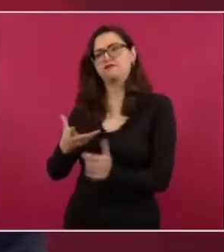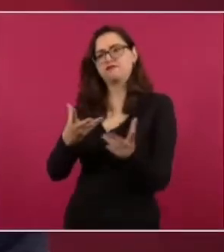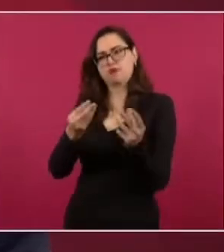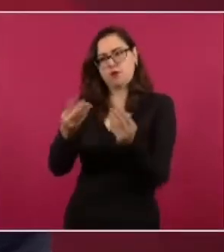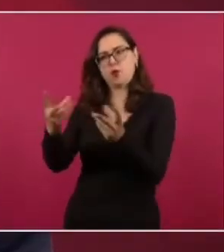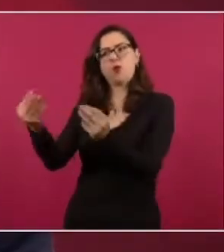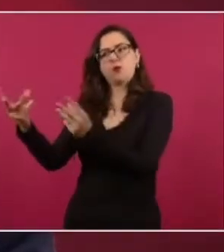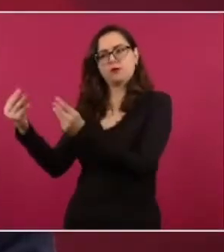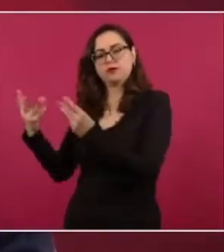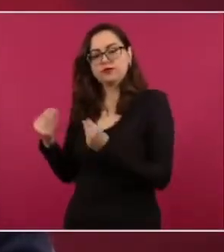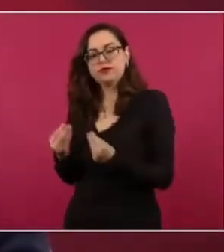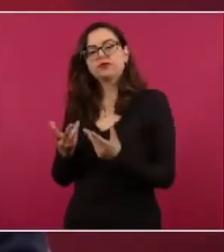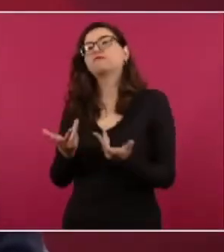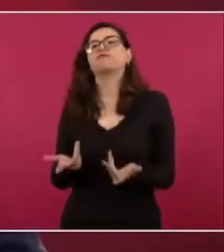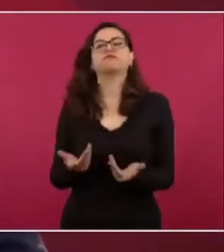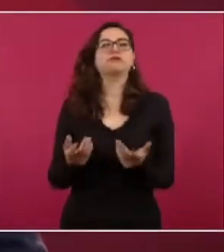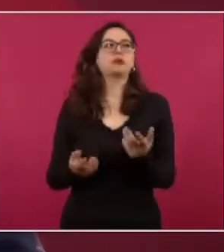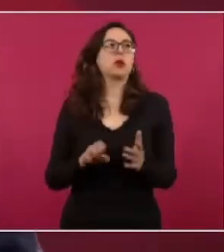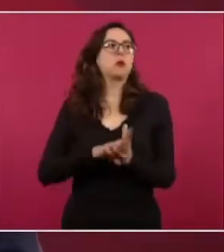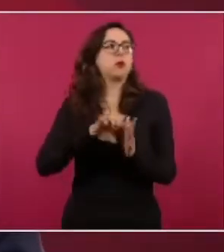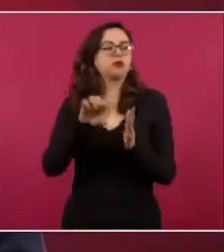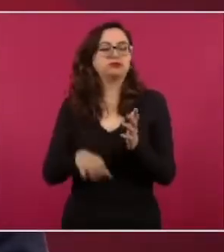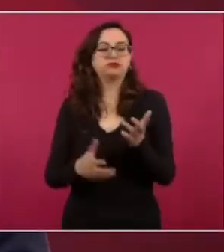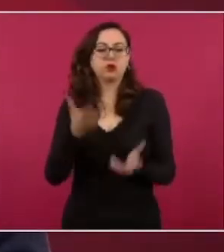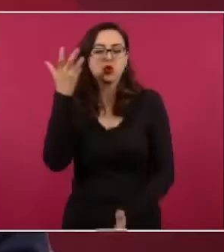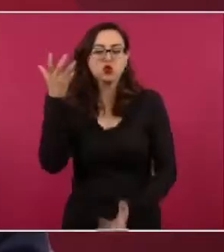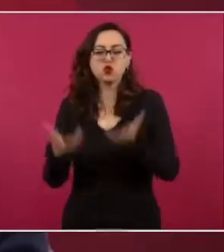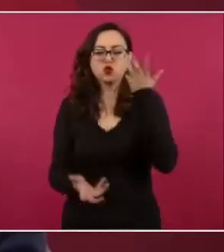personas que sufrieron alguna quemadura,